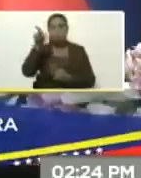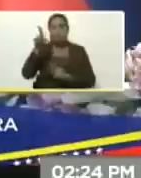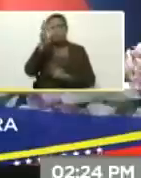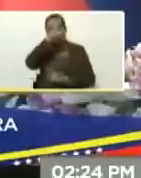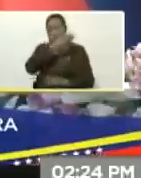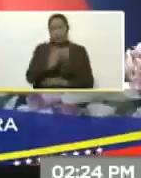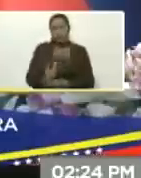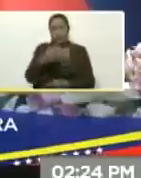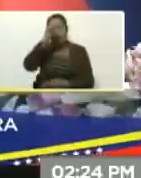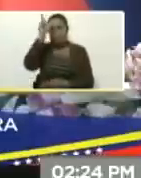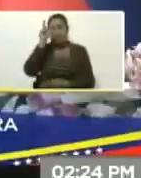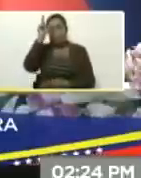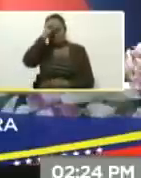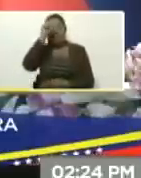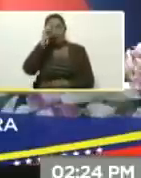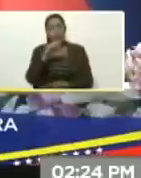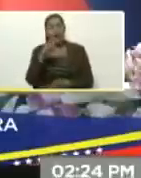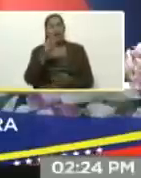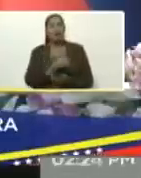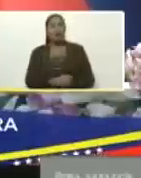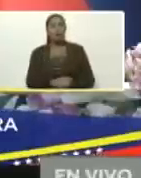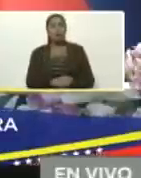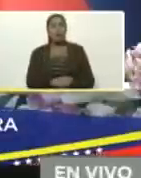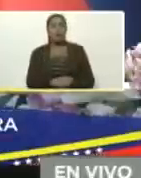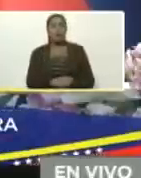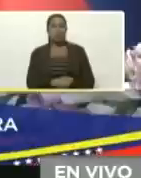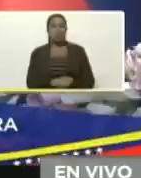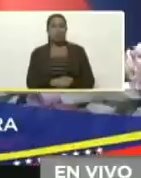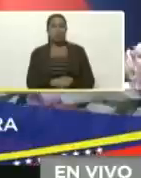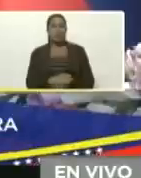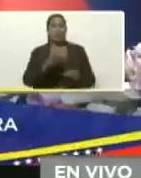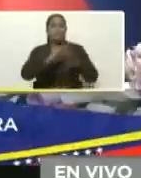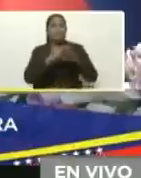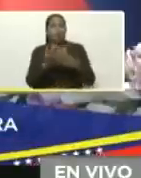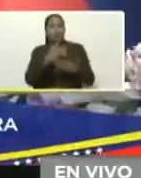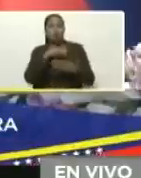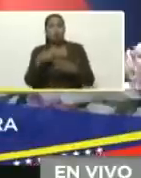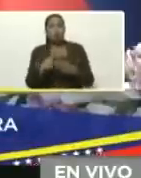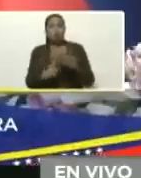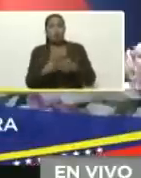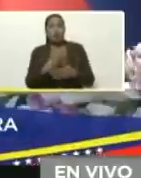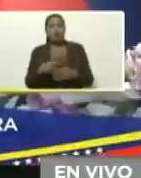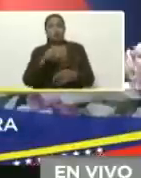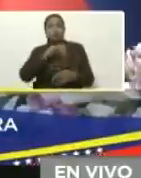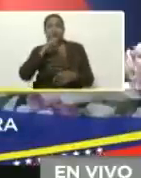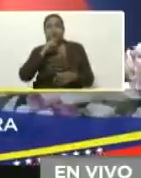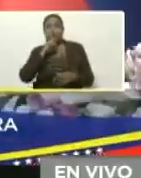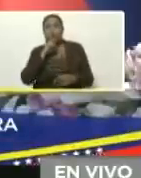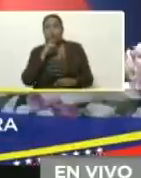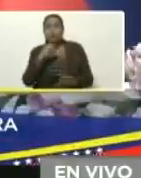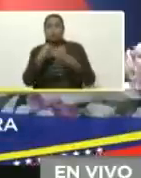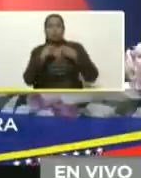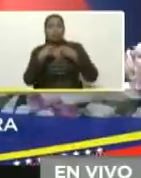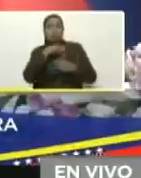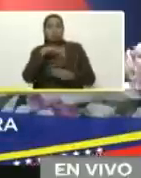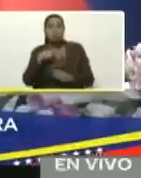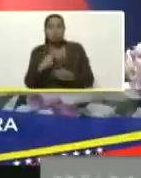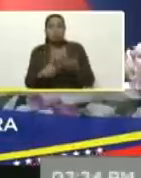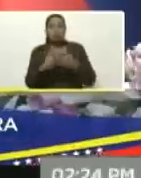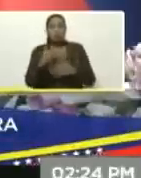señor presidente, a Turquía, porque en los momentos más difíciles, de